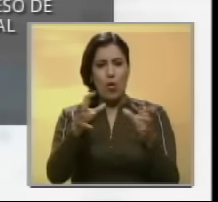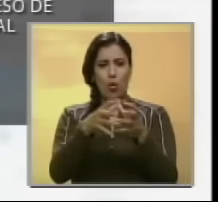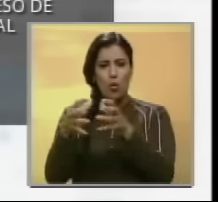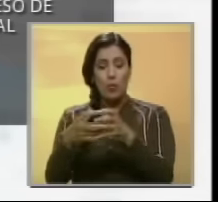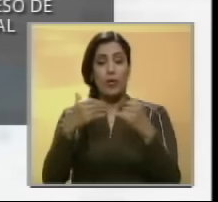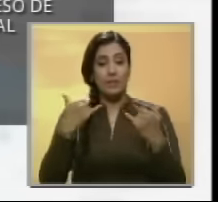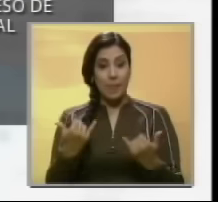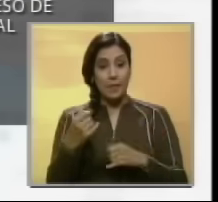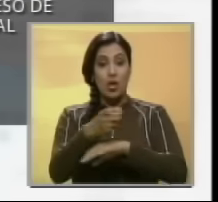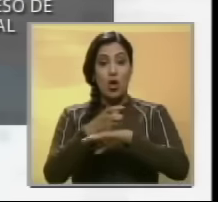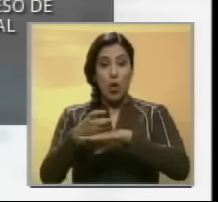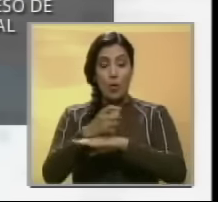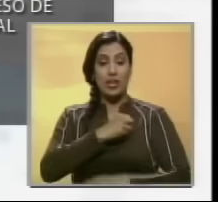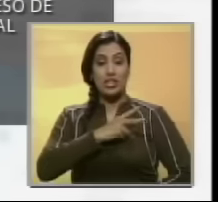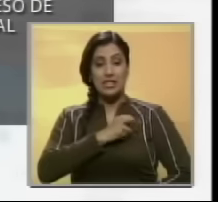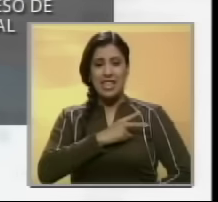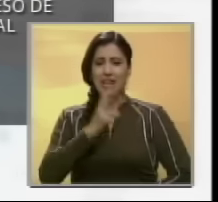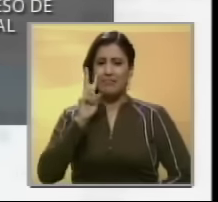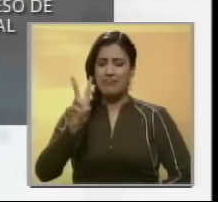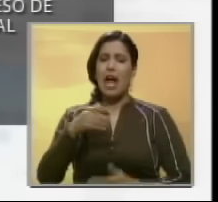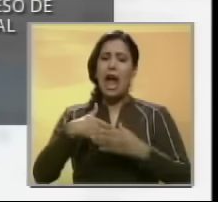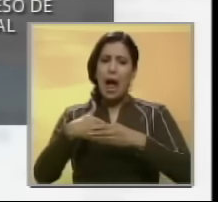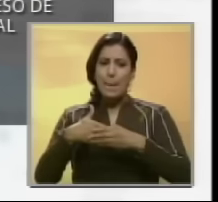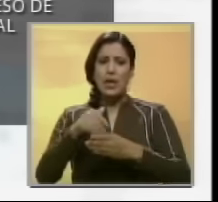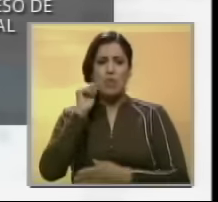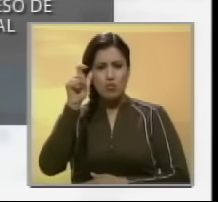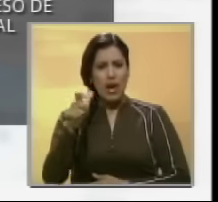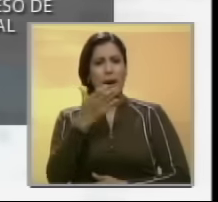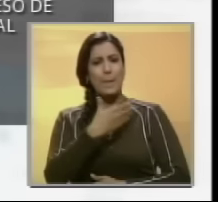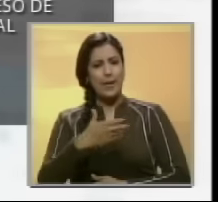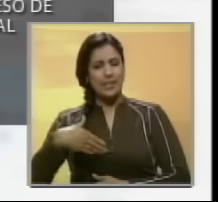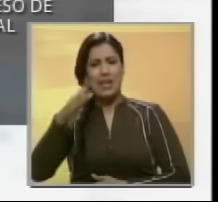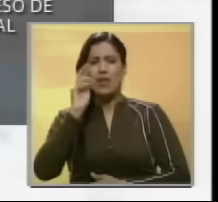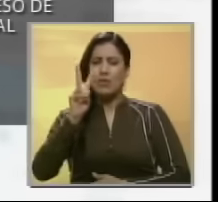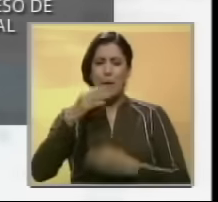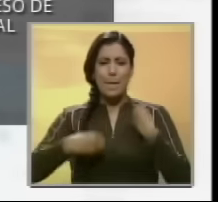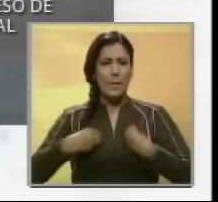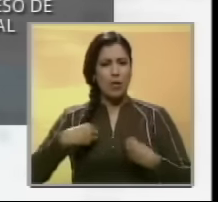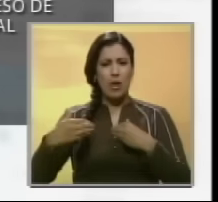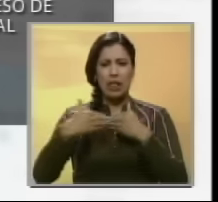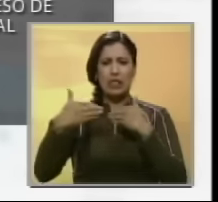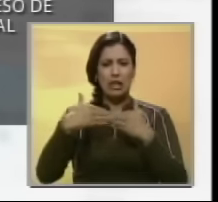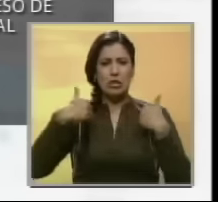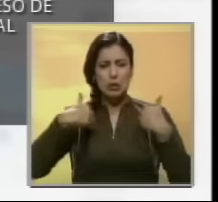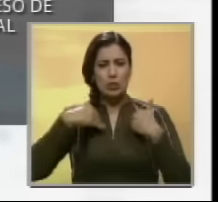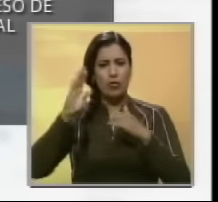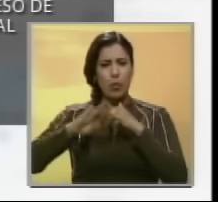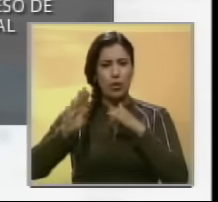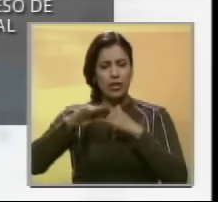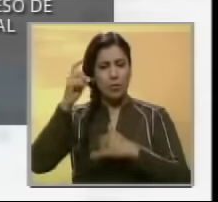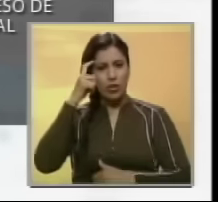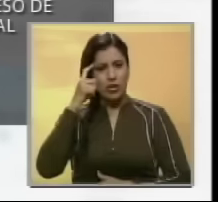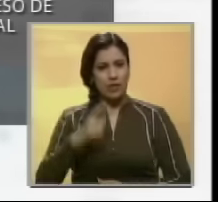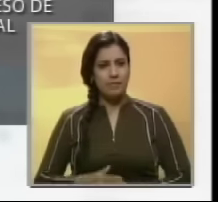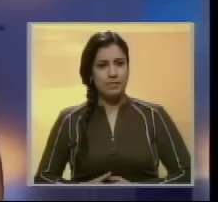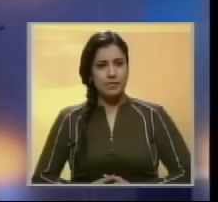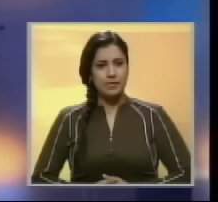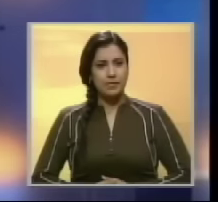tanto el gobierno chileno calificó de amiga a rusev y expresó su preocupación por los acontecimientos de los últimos